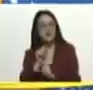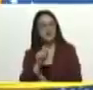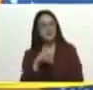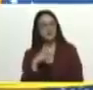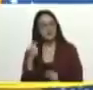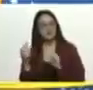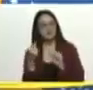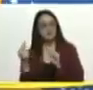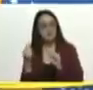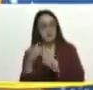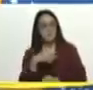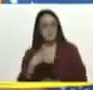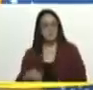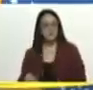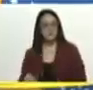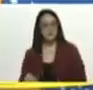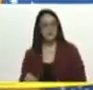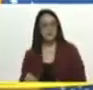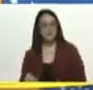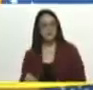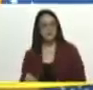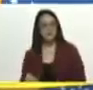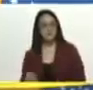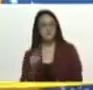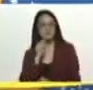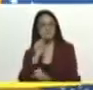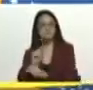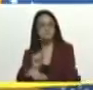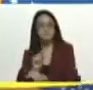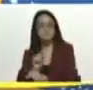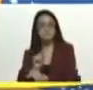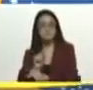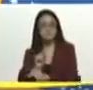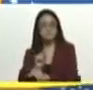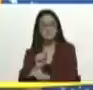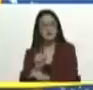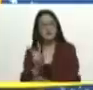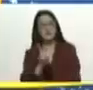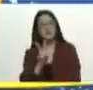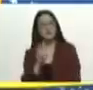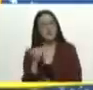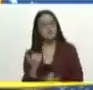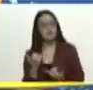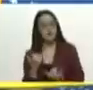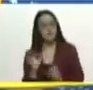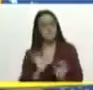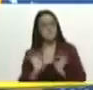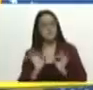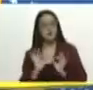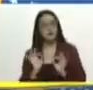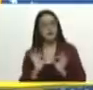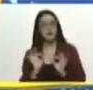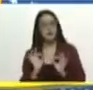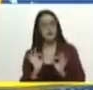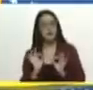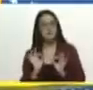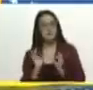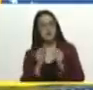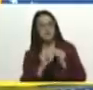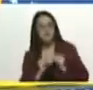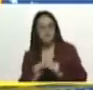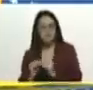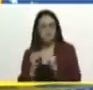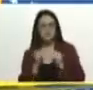conversado con el presidente y le hemos dicho, Venezuela está preparada para